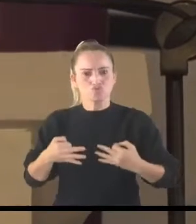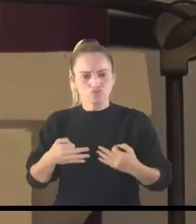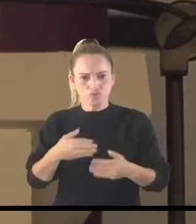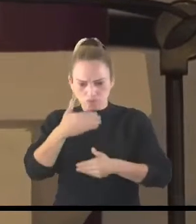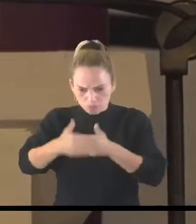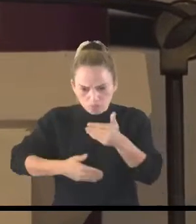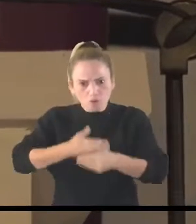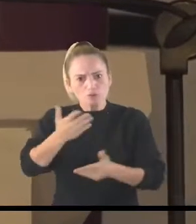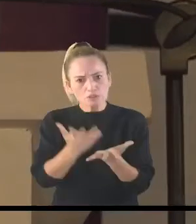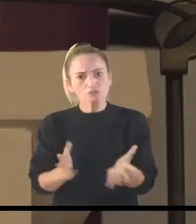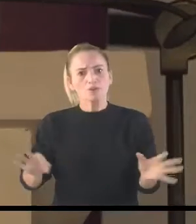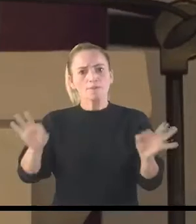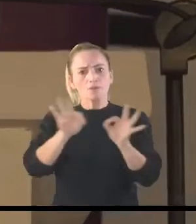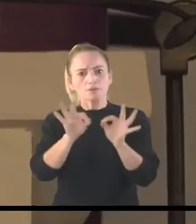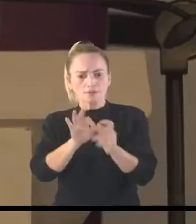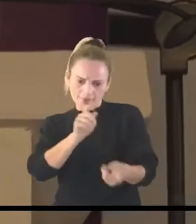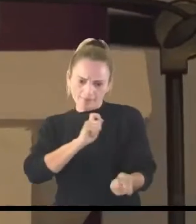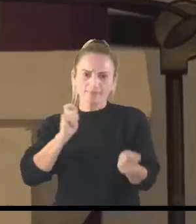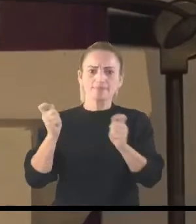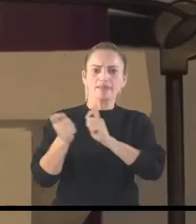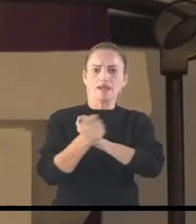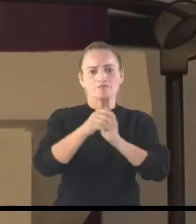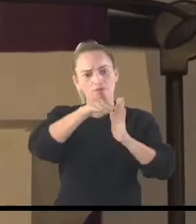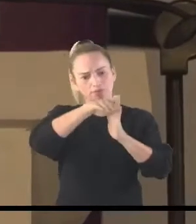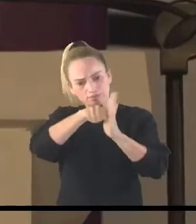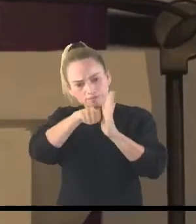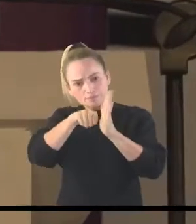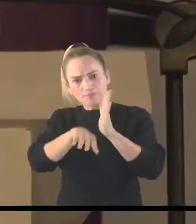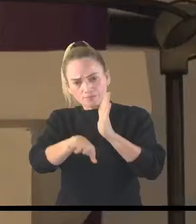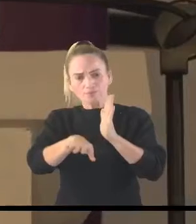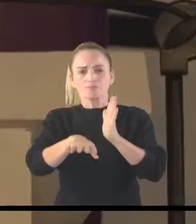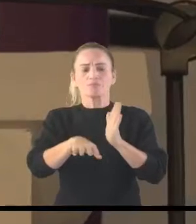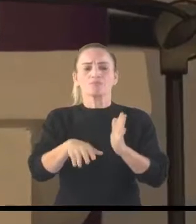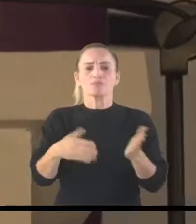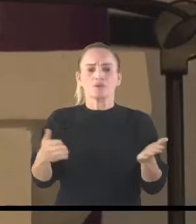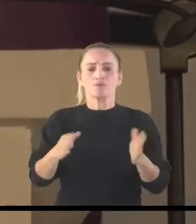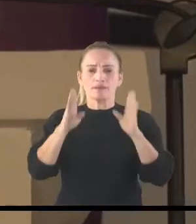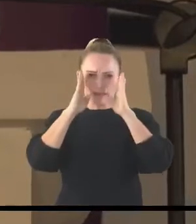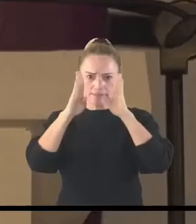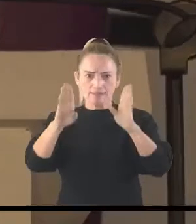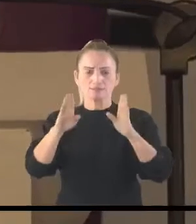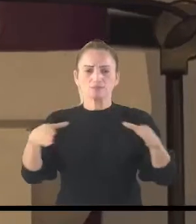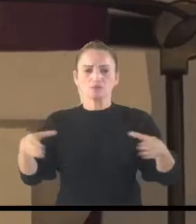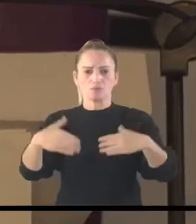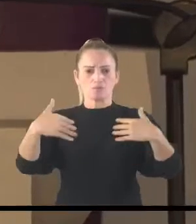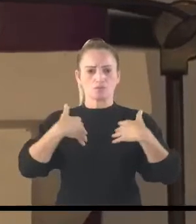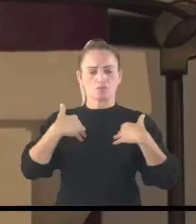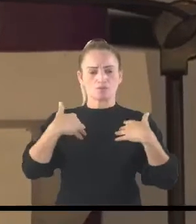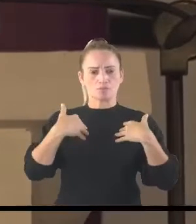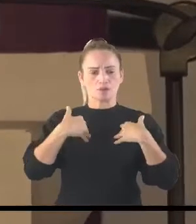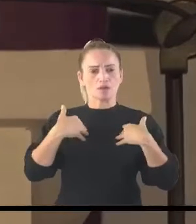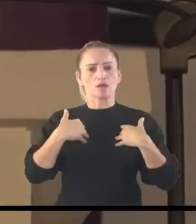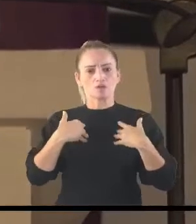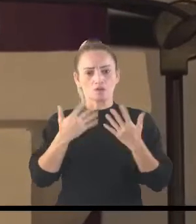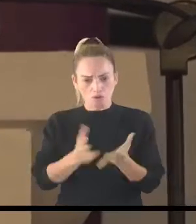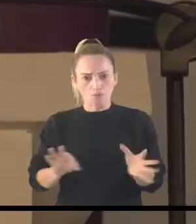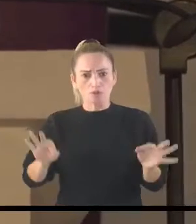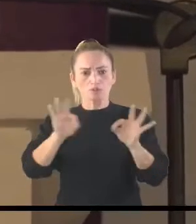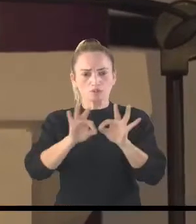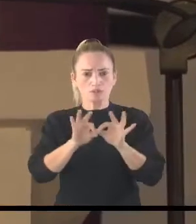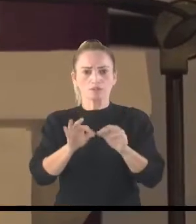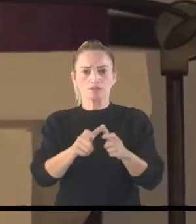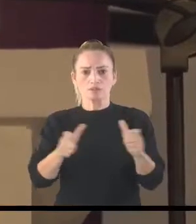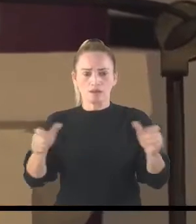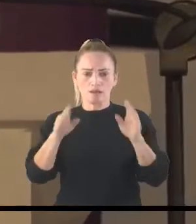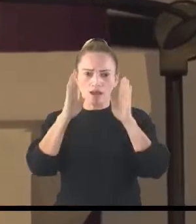pasos importantes para la transformación de la política de atención a víctimas, también contribuyendo a la atención de la